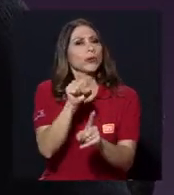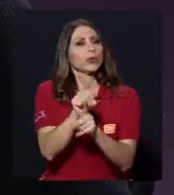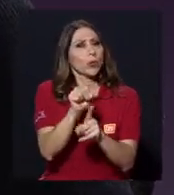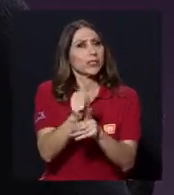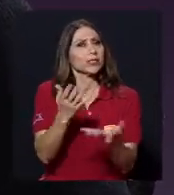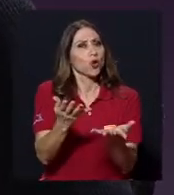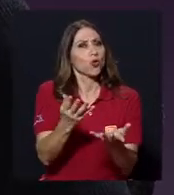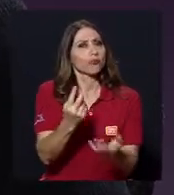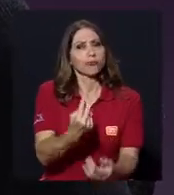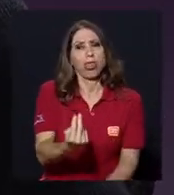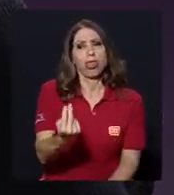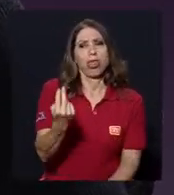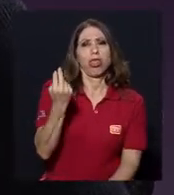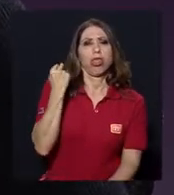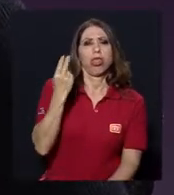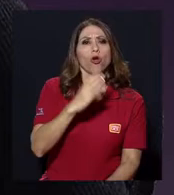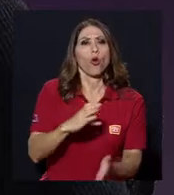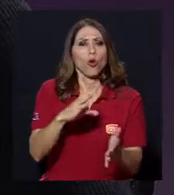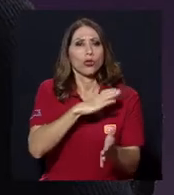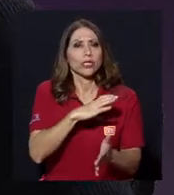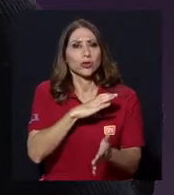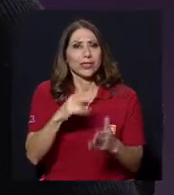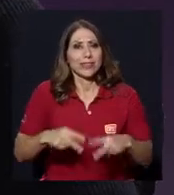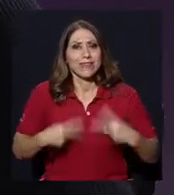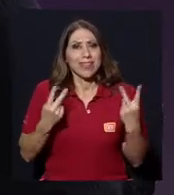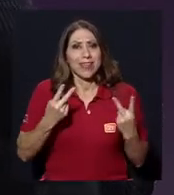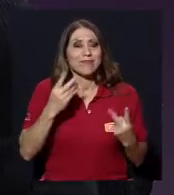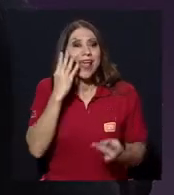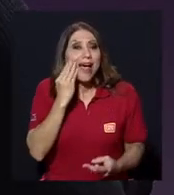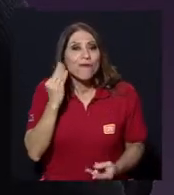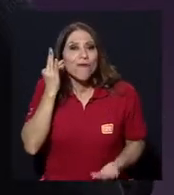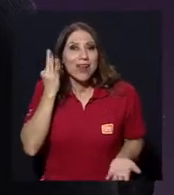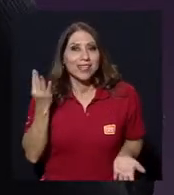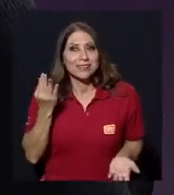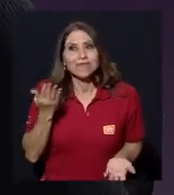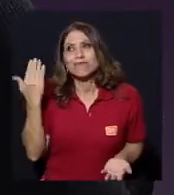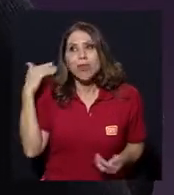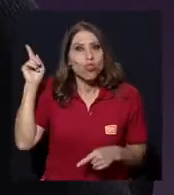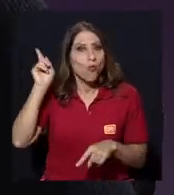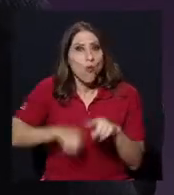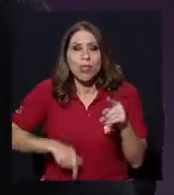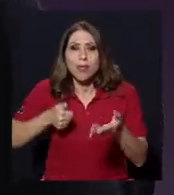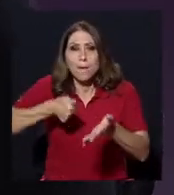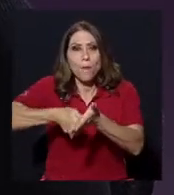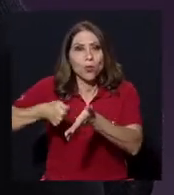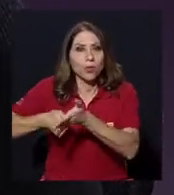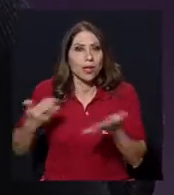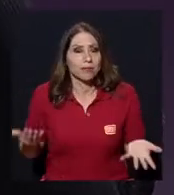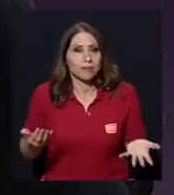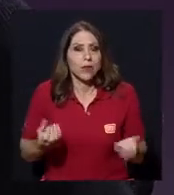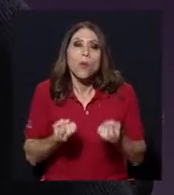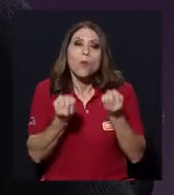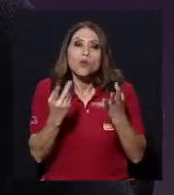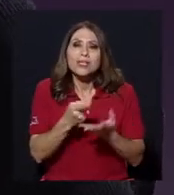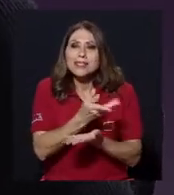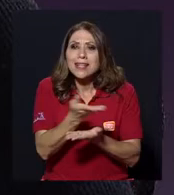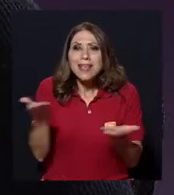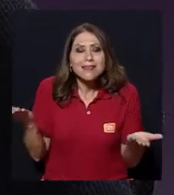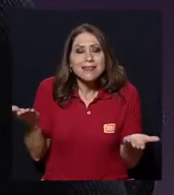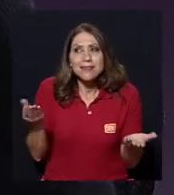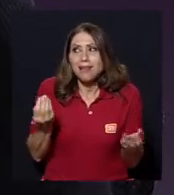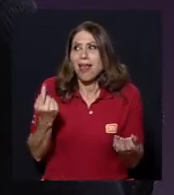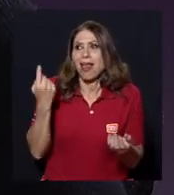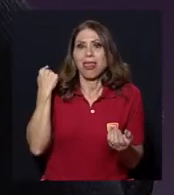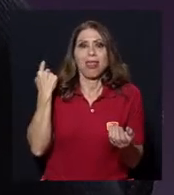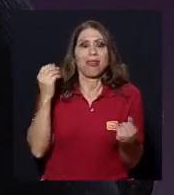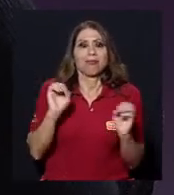situación que tenían nuestras abuelas, ¿verdad? Por ejemplo, donde ni siquiera podían votar, donde muchas de ellas no tenían acceso